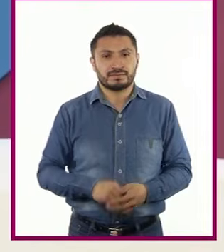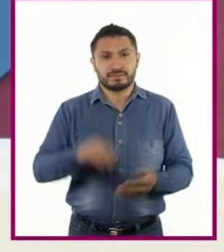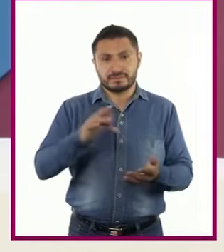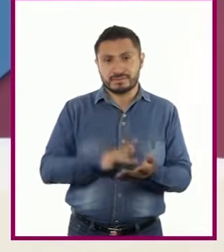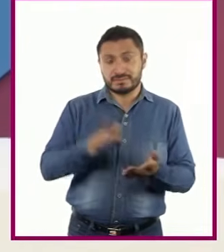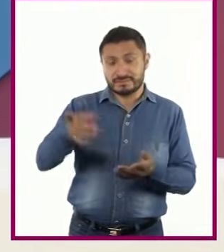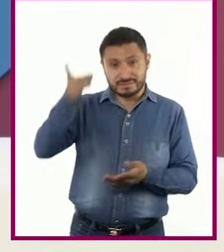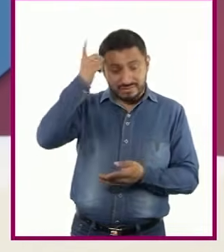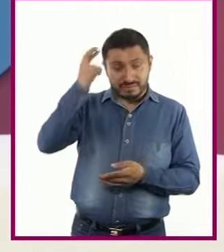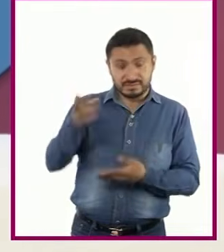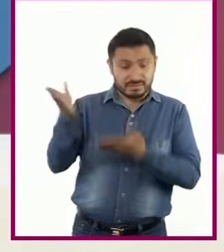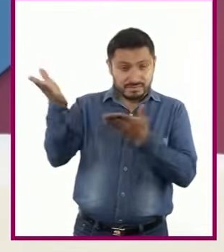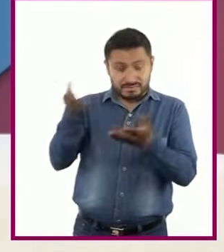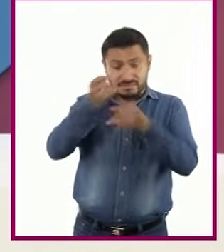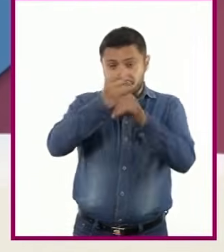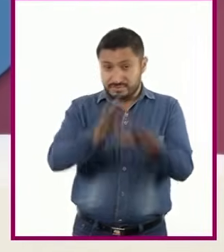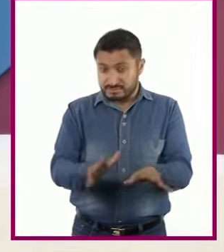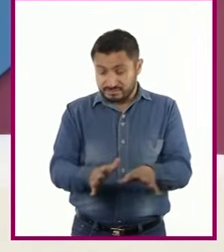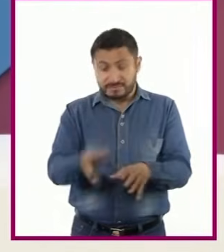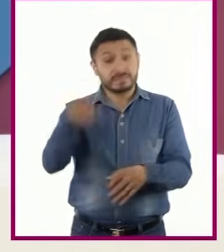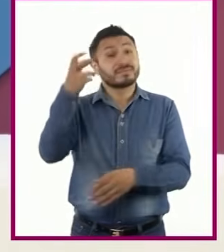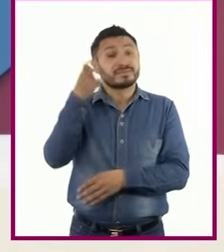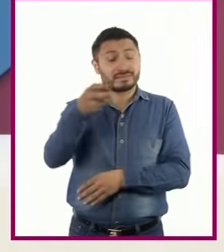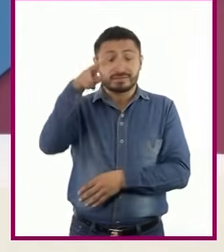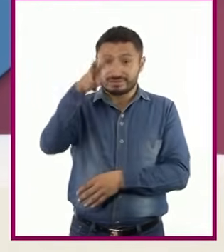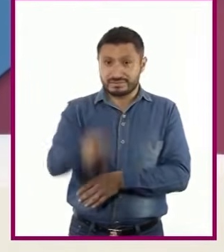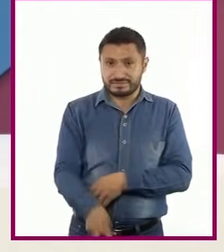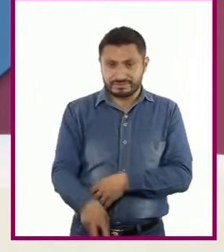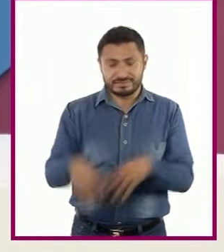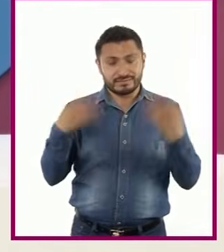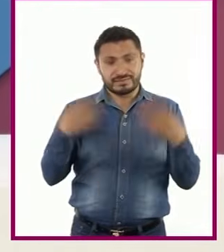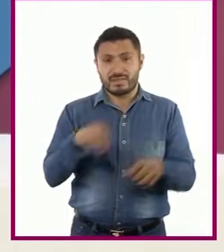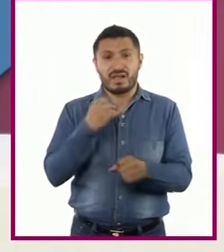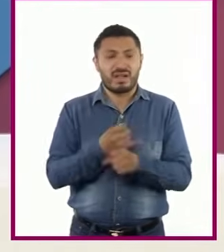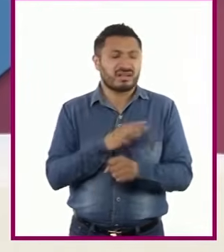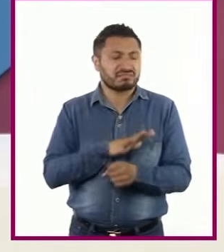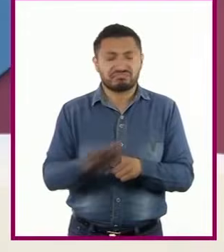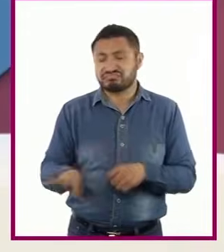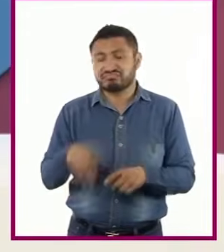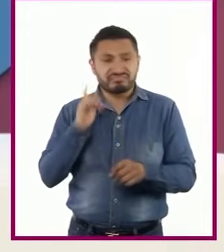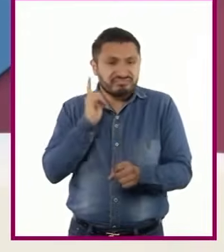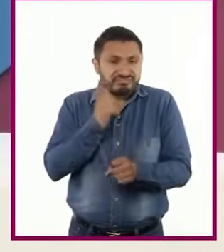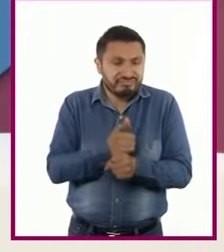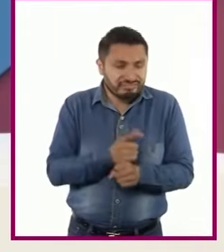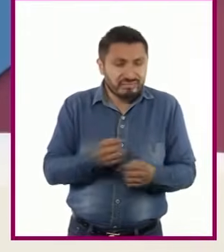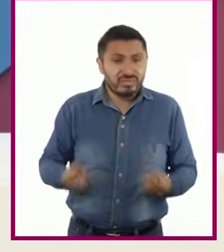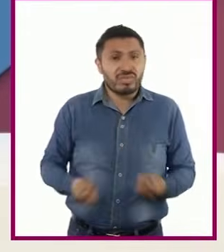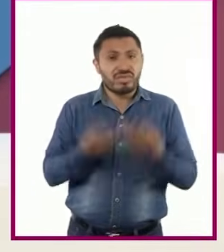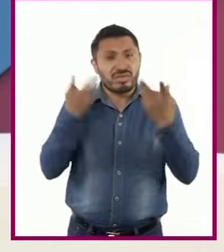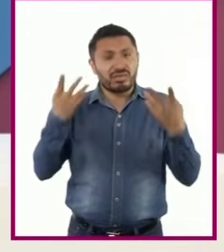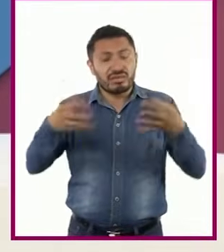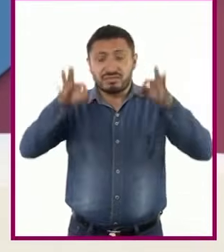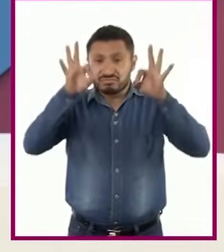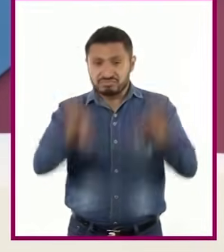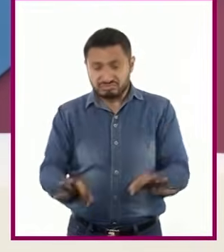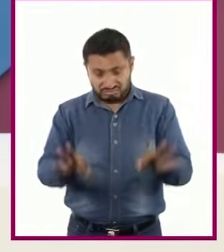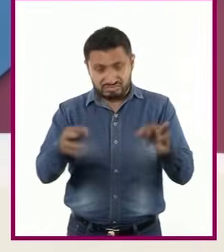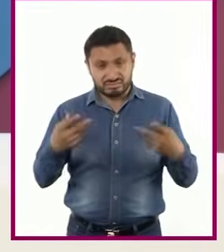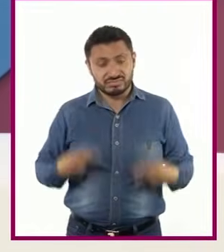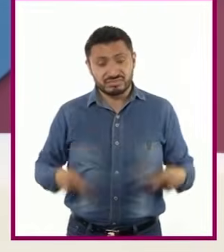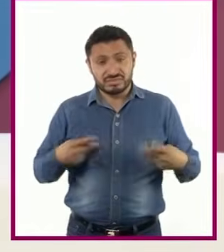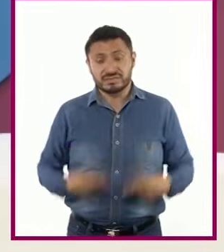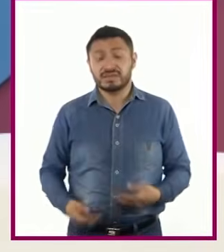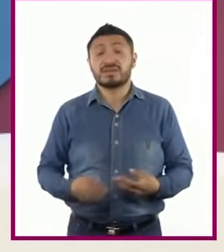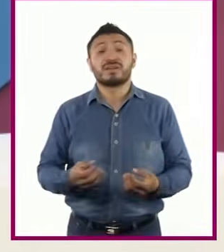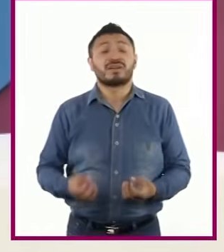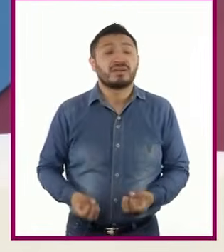Gracias, doctora, por la información. En efecto, es imposible determinar el número exacto de víctimas que